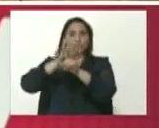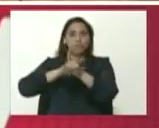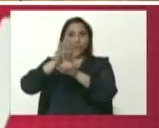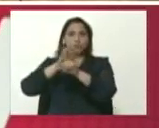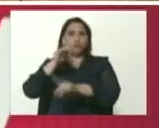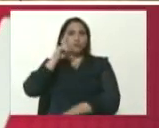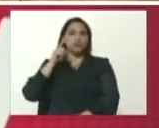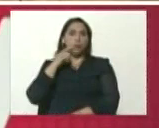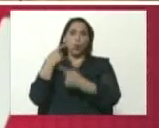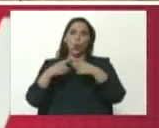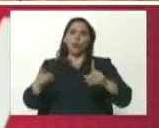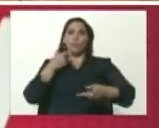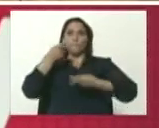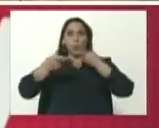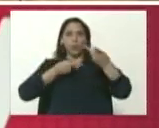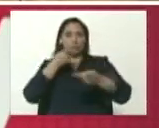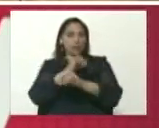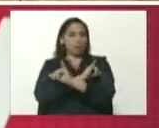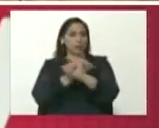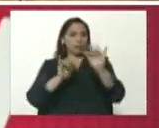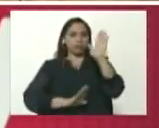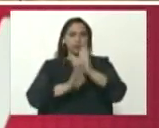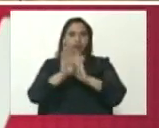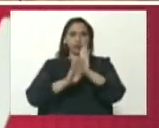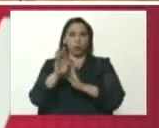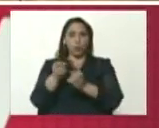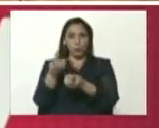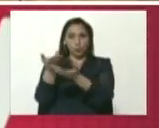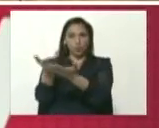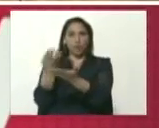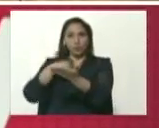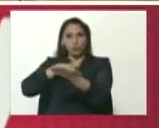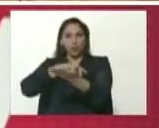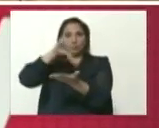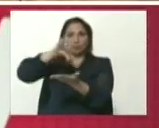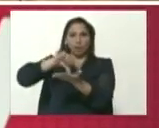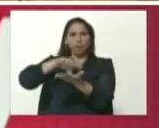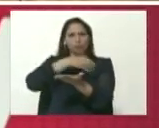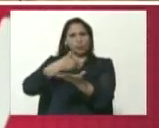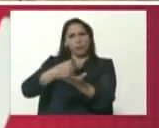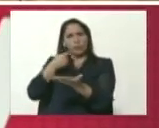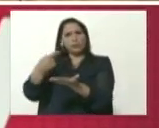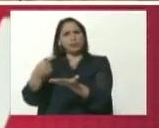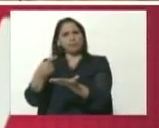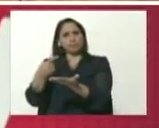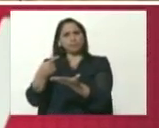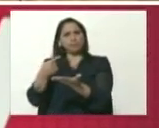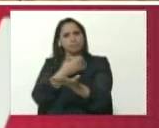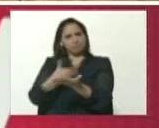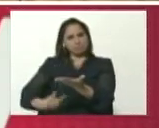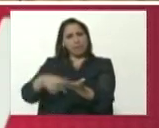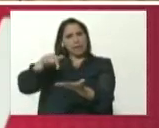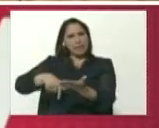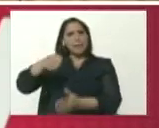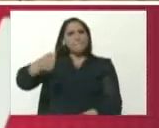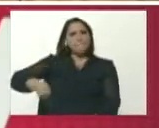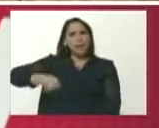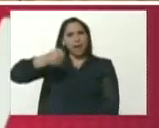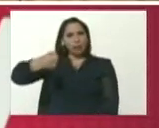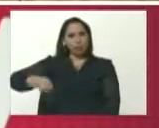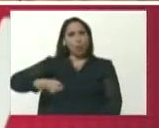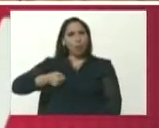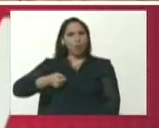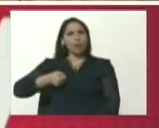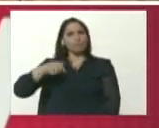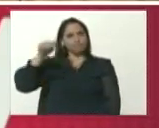otra de las políticas que se están desarrollando por usted en nuestra ciudad. Yo quiero decirle, presidente, acá en La Pastora estamos en